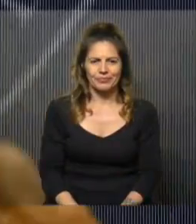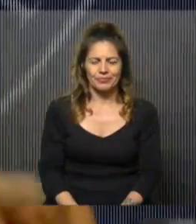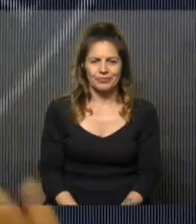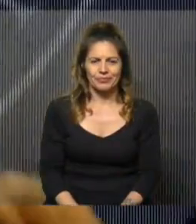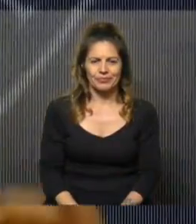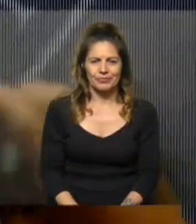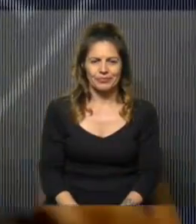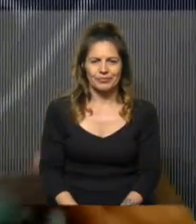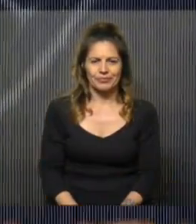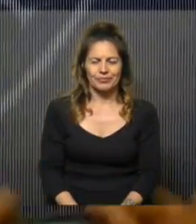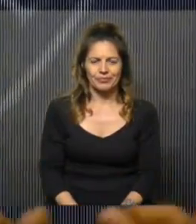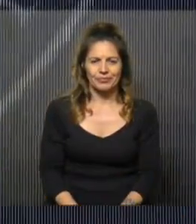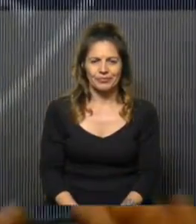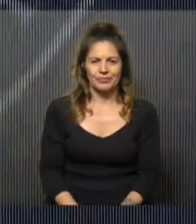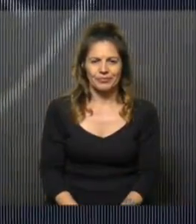sí